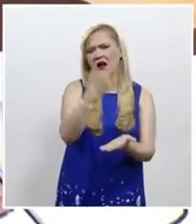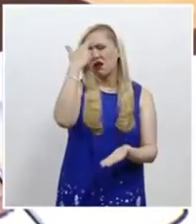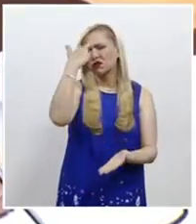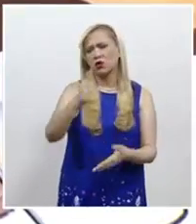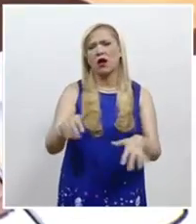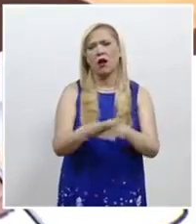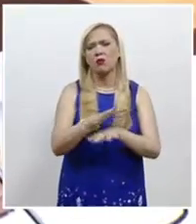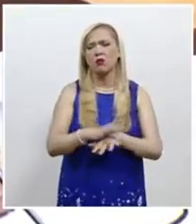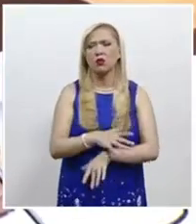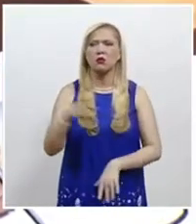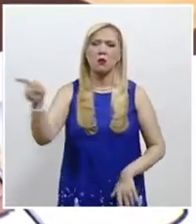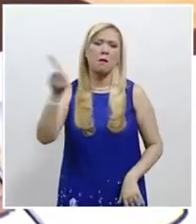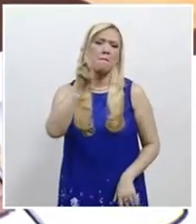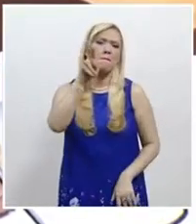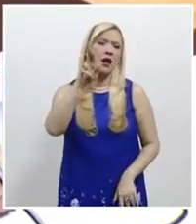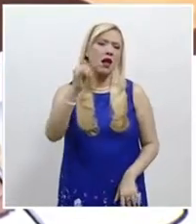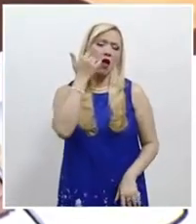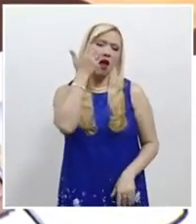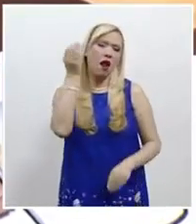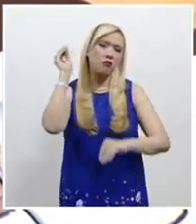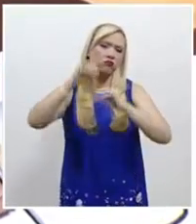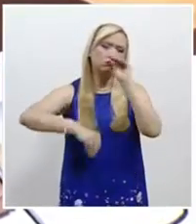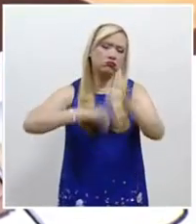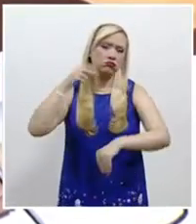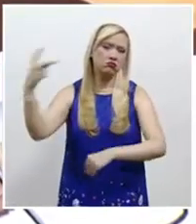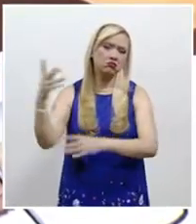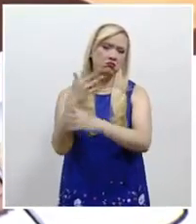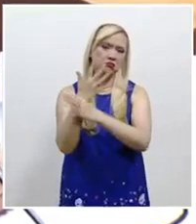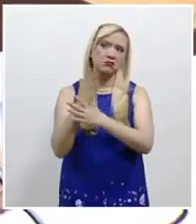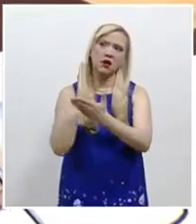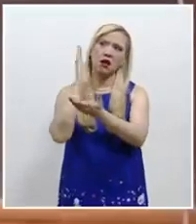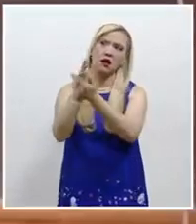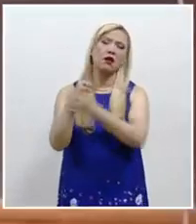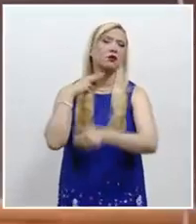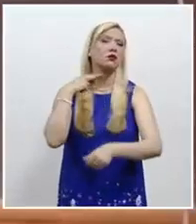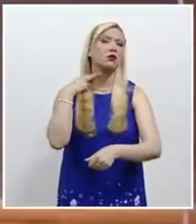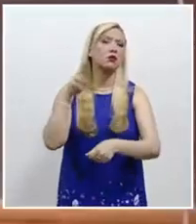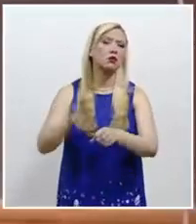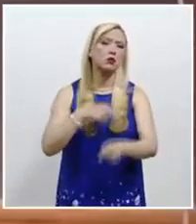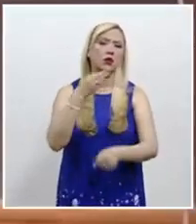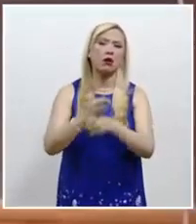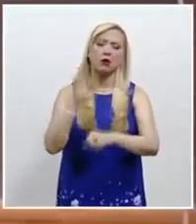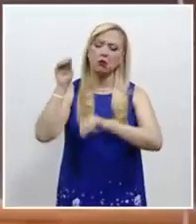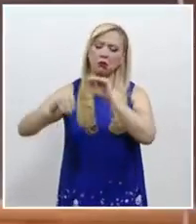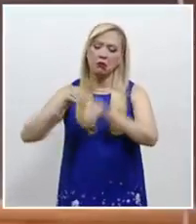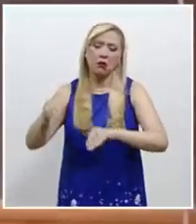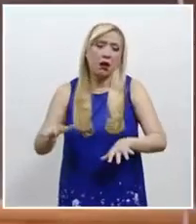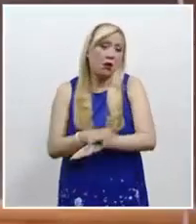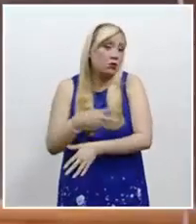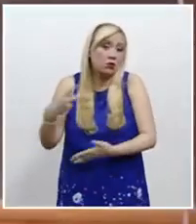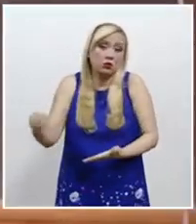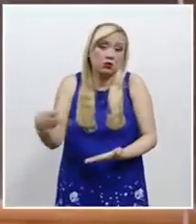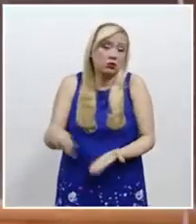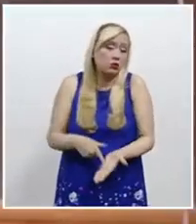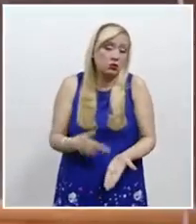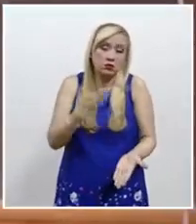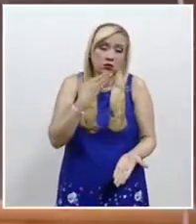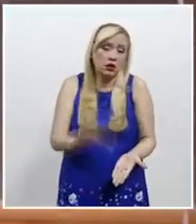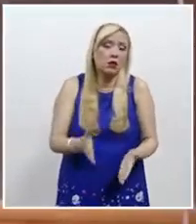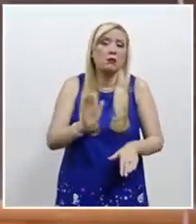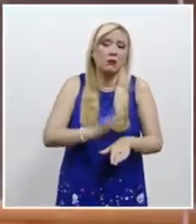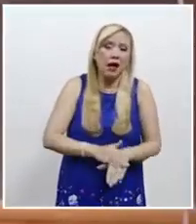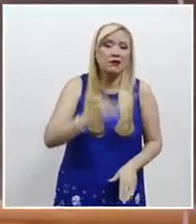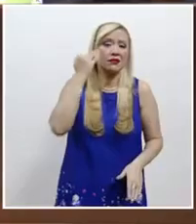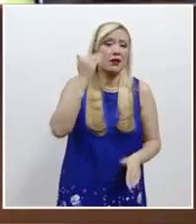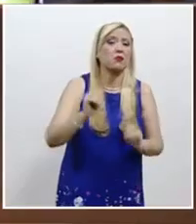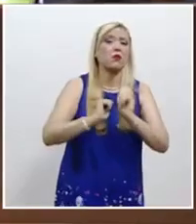que realizó el Partido Revolucionario Institucional a sus estatutos y que permiten, entre otras cosas, la prórroga de la presidencia